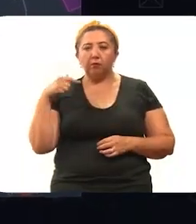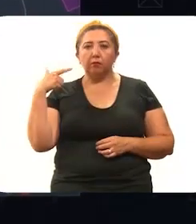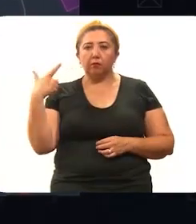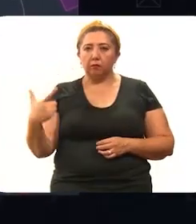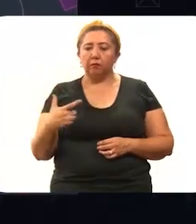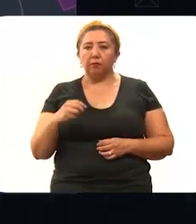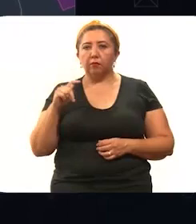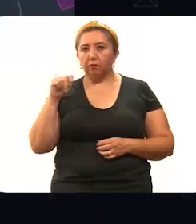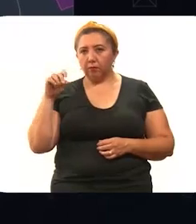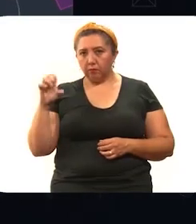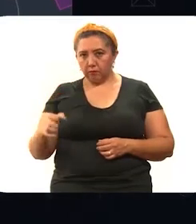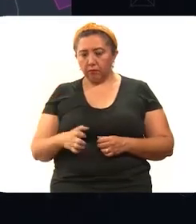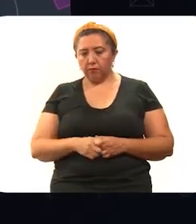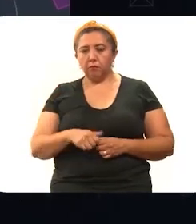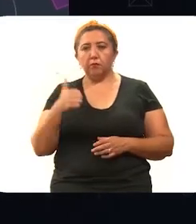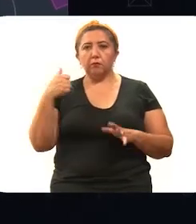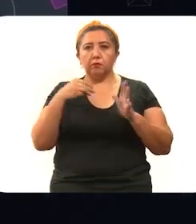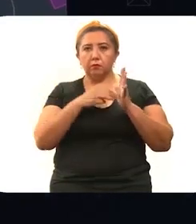16.477 en la zona oriente,